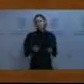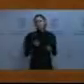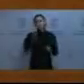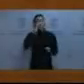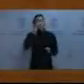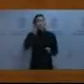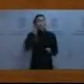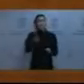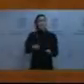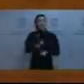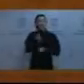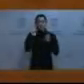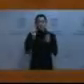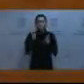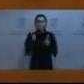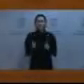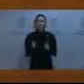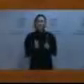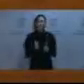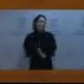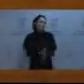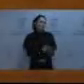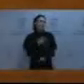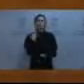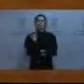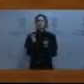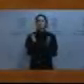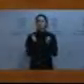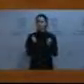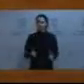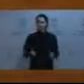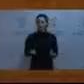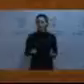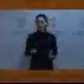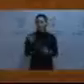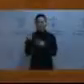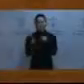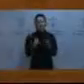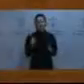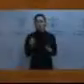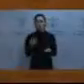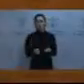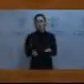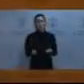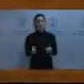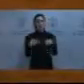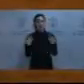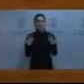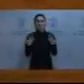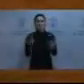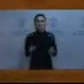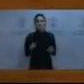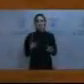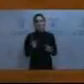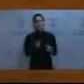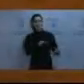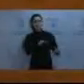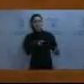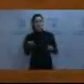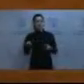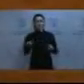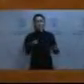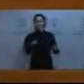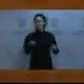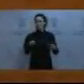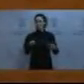visitante, son impresionantes, son muy positivas y yo creo que eso es una de las cosas. Impresiona ver el Chao desde la distancia, ver unas instalaciones del museo que